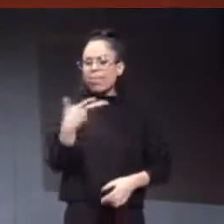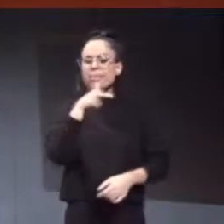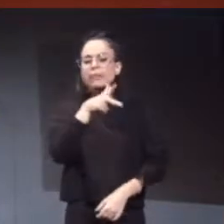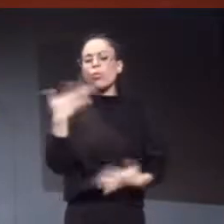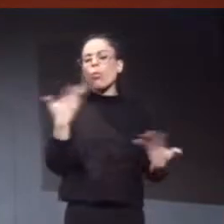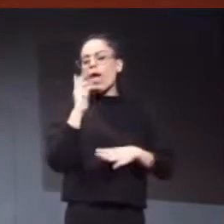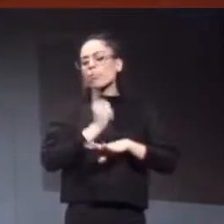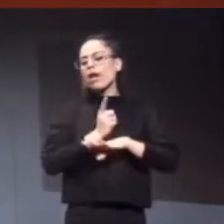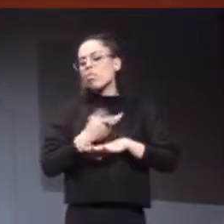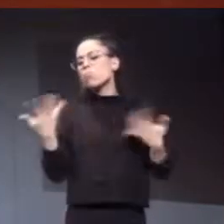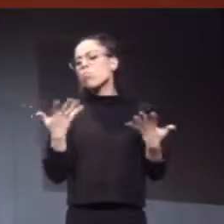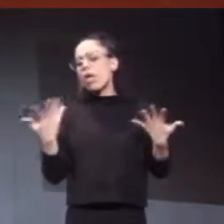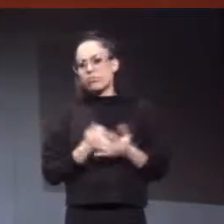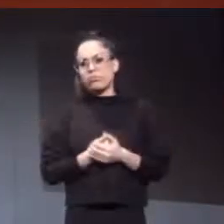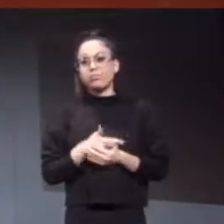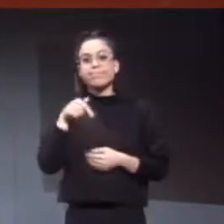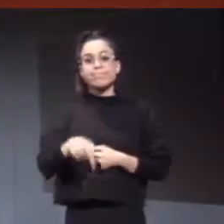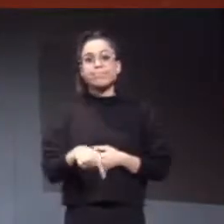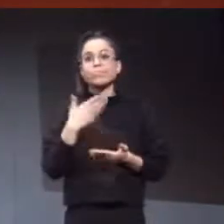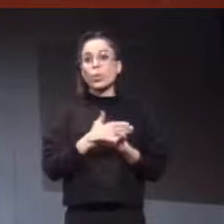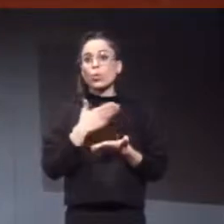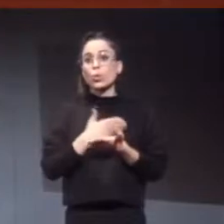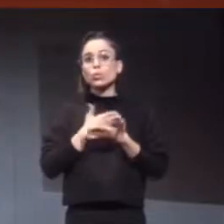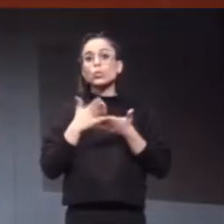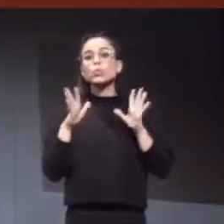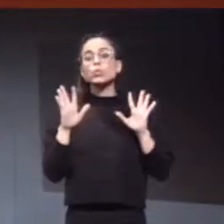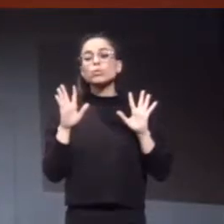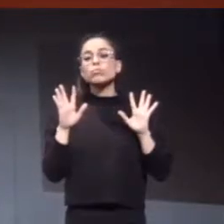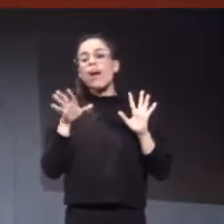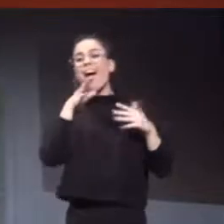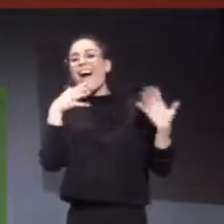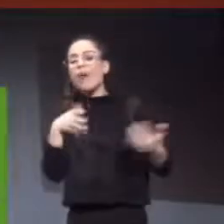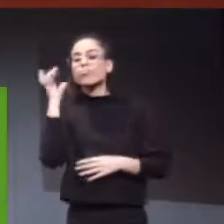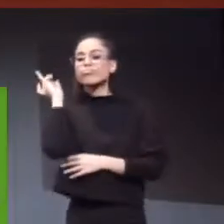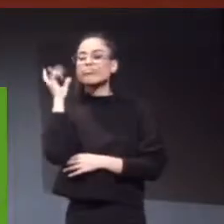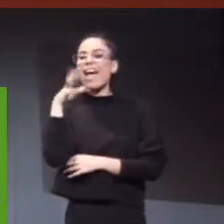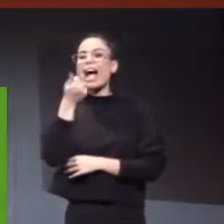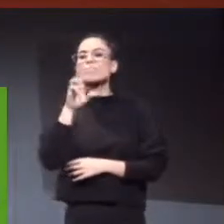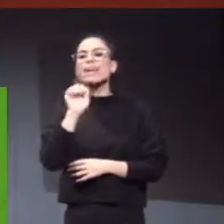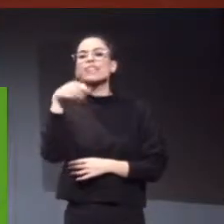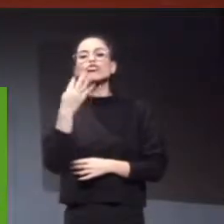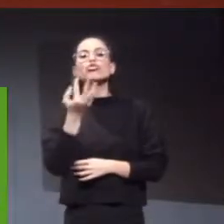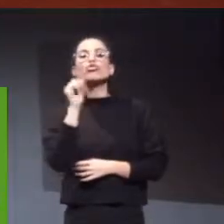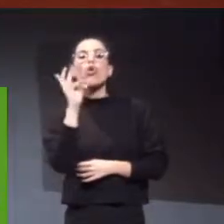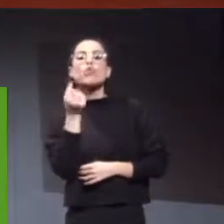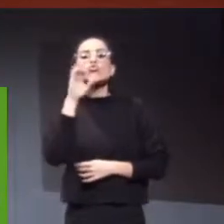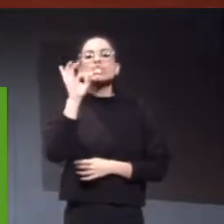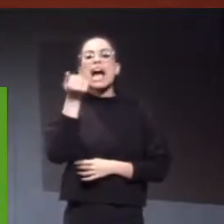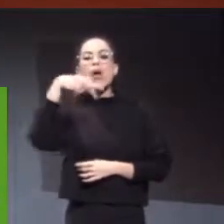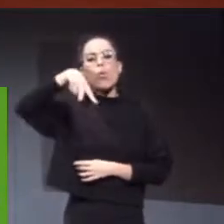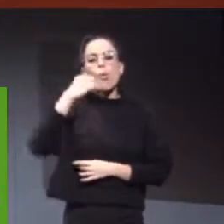obligaciones. En esta edición especial contamos con la presencia de Alberto San Juan, conocido actor, una persona